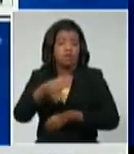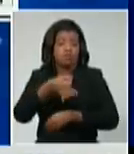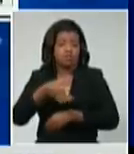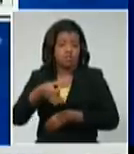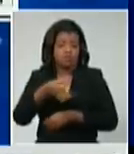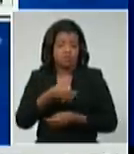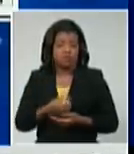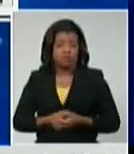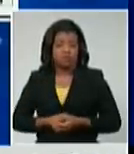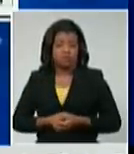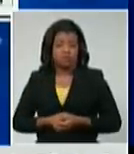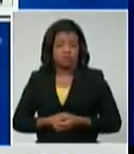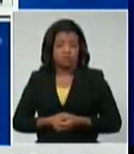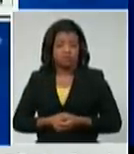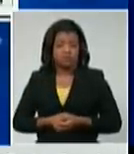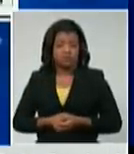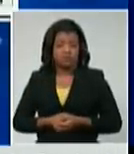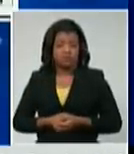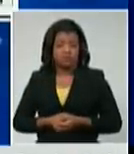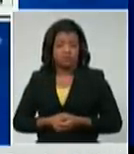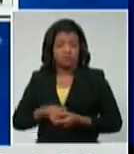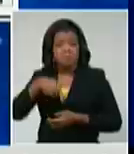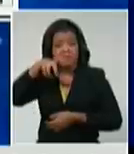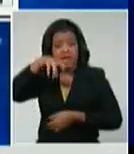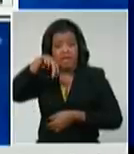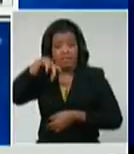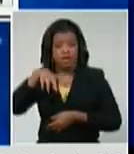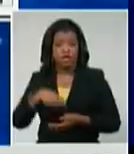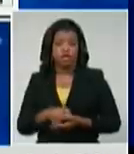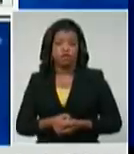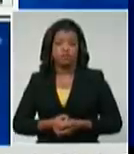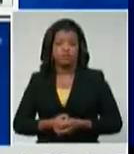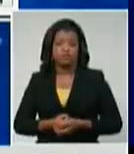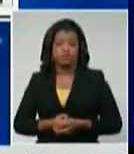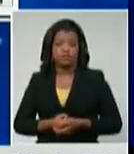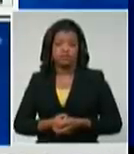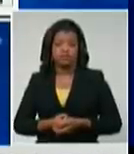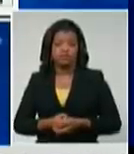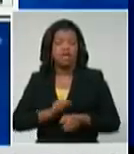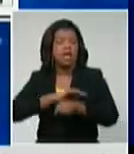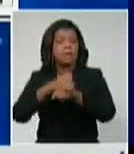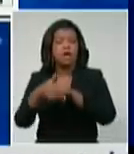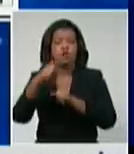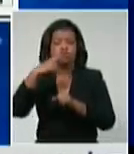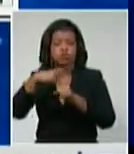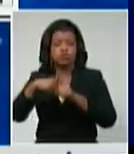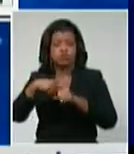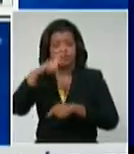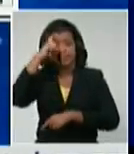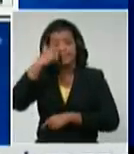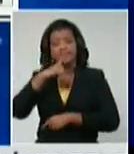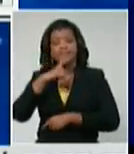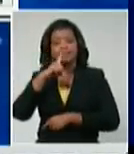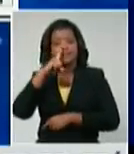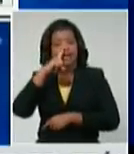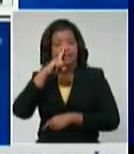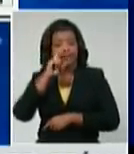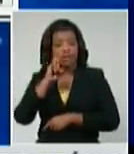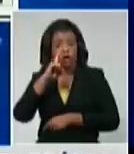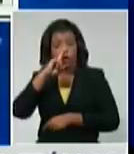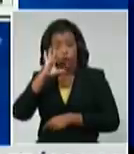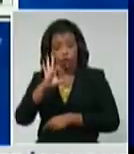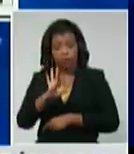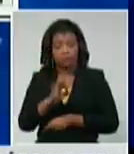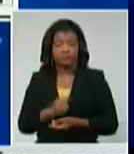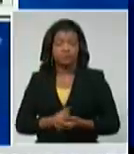área Raúl Sánchez de propio Pinar, Hermanos Cruz, Sandino en el área Ernesto Che Guevara, en